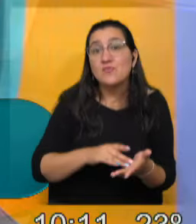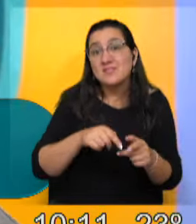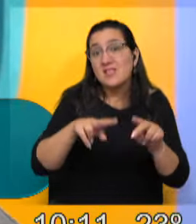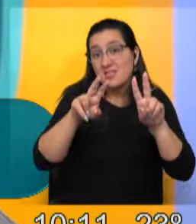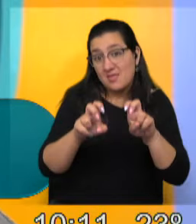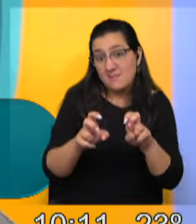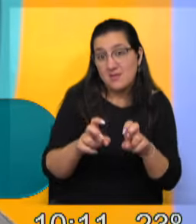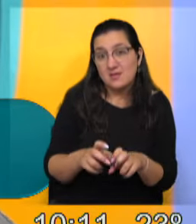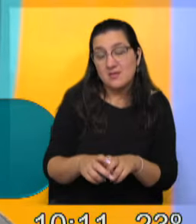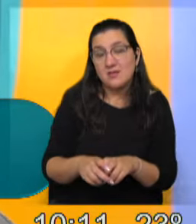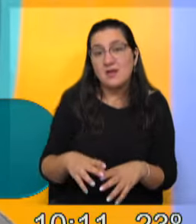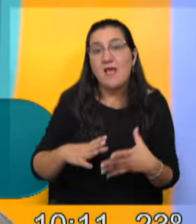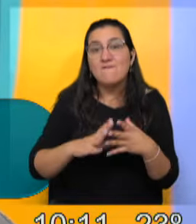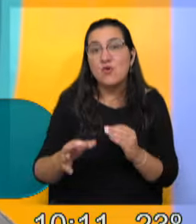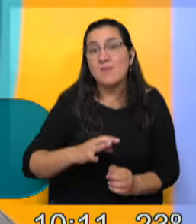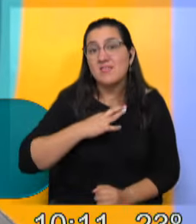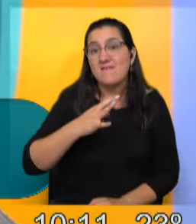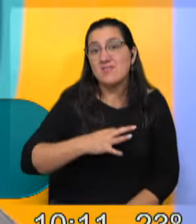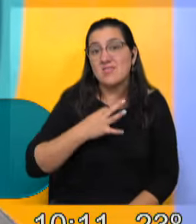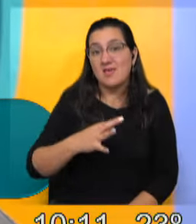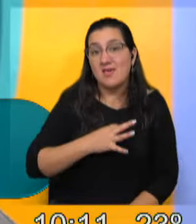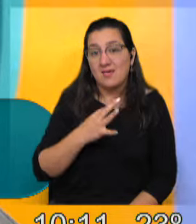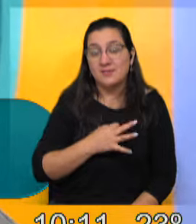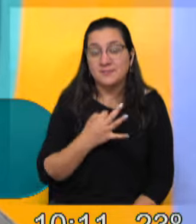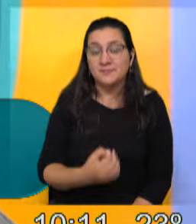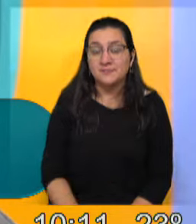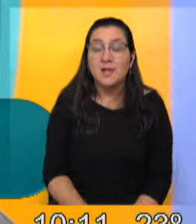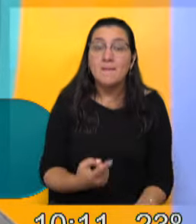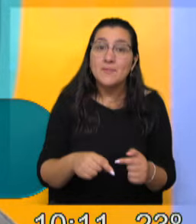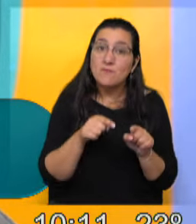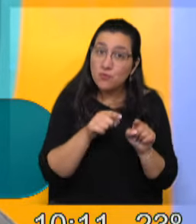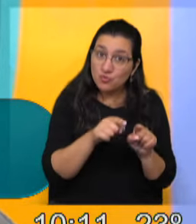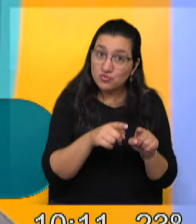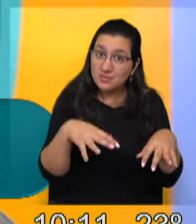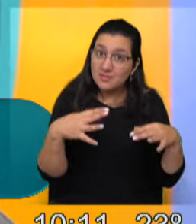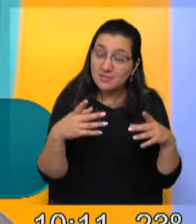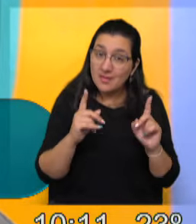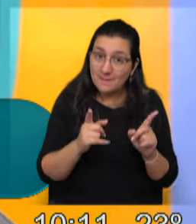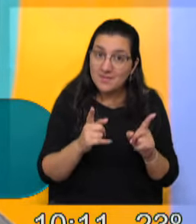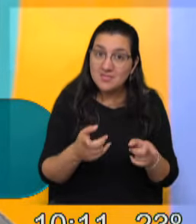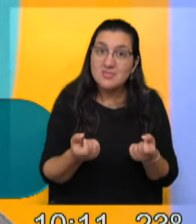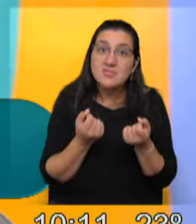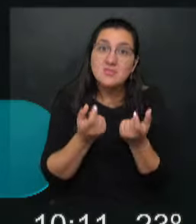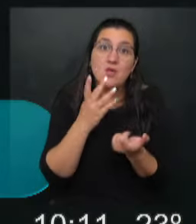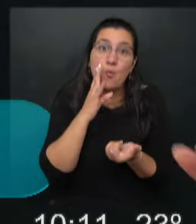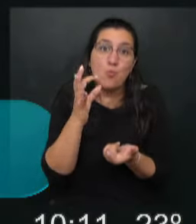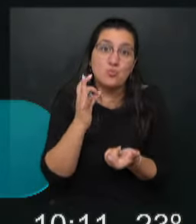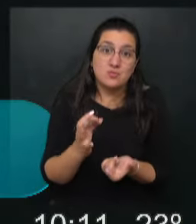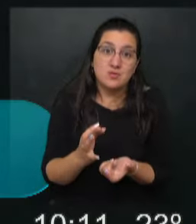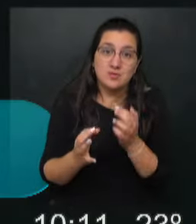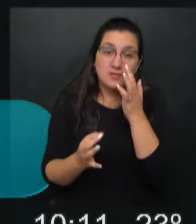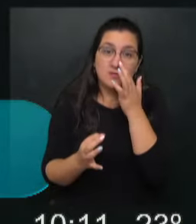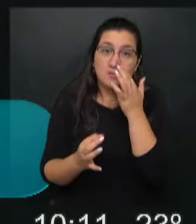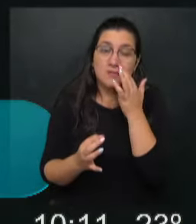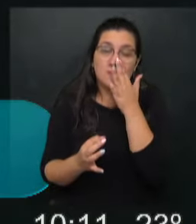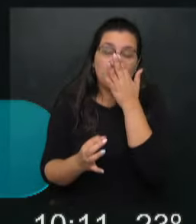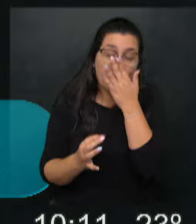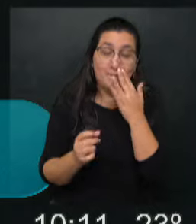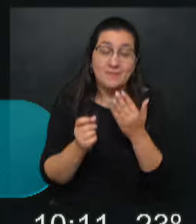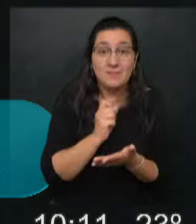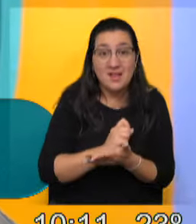Sobre la forma de vivir la vida. Uh-huh. Pero vos también abriste esa puerta sí, en la, claro. Y en la composición a través